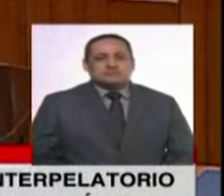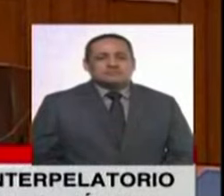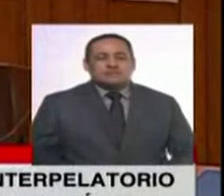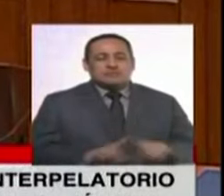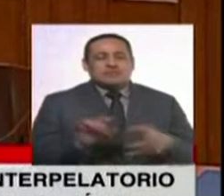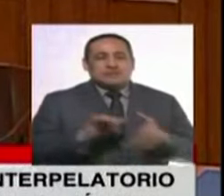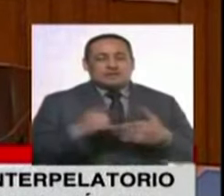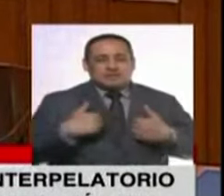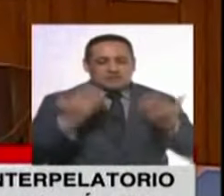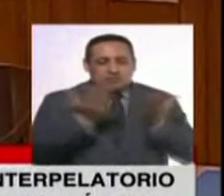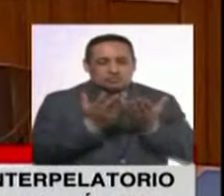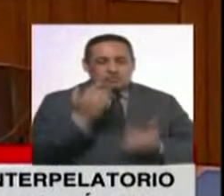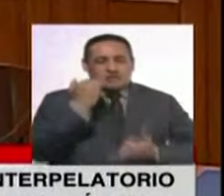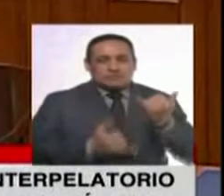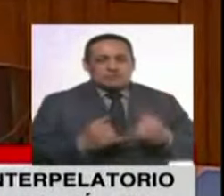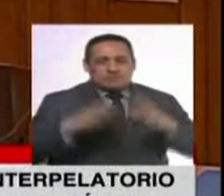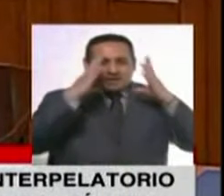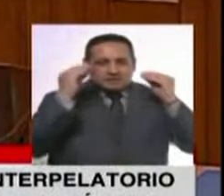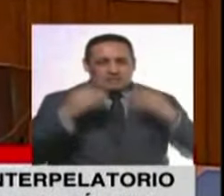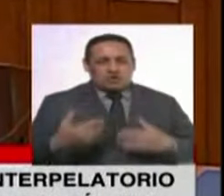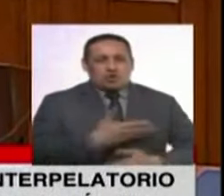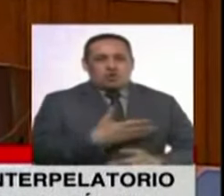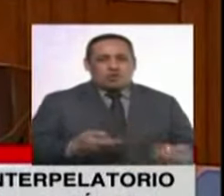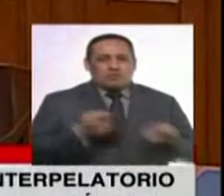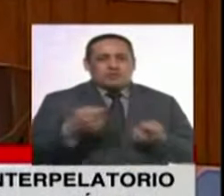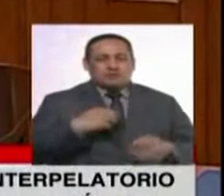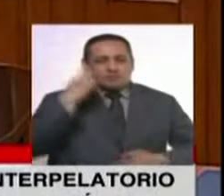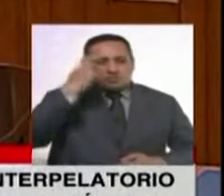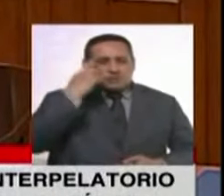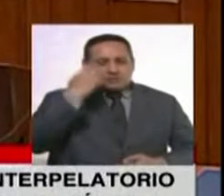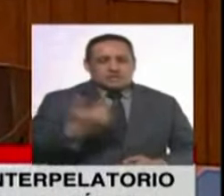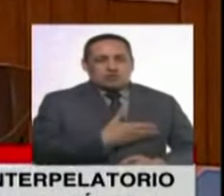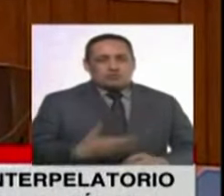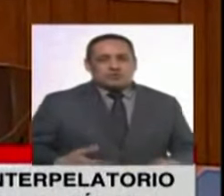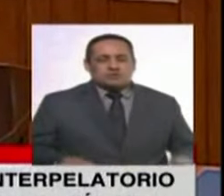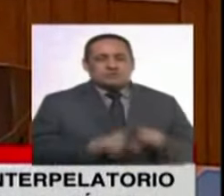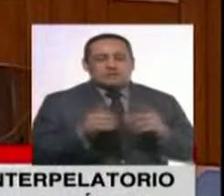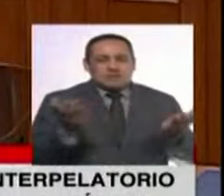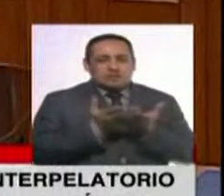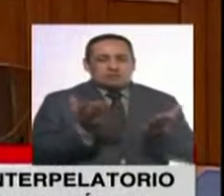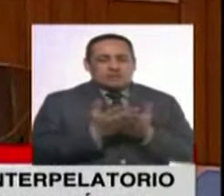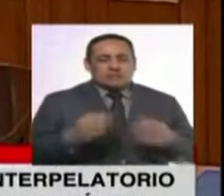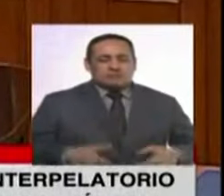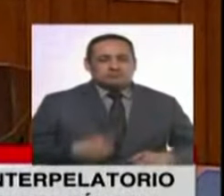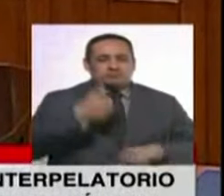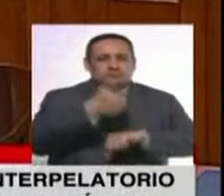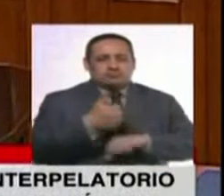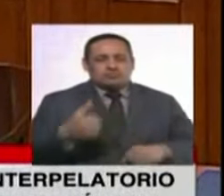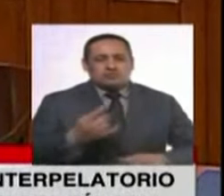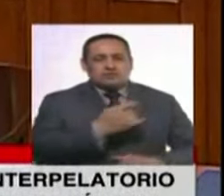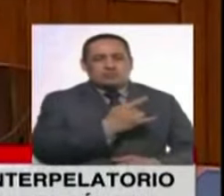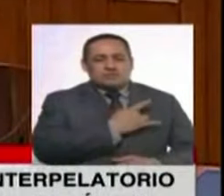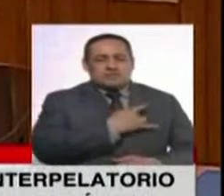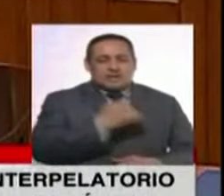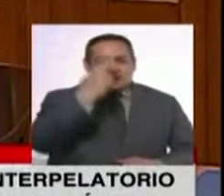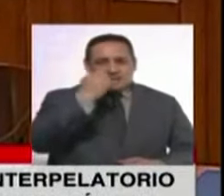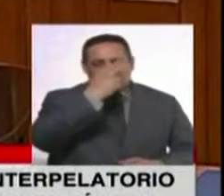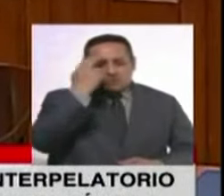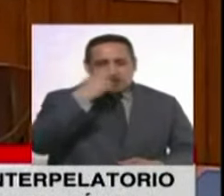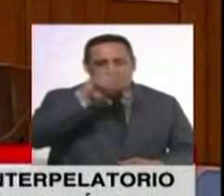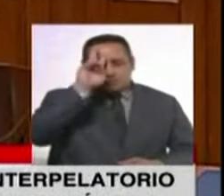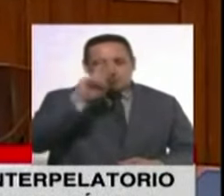cuenta con estudios concluidos en maestrías en gobierno y políticas públicas en la escuela de posgrado de la pontificia Universidad